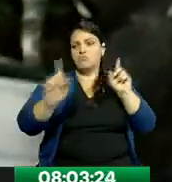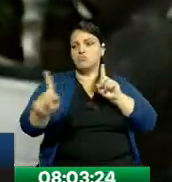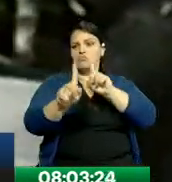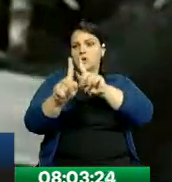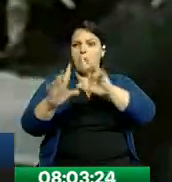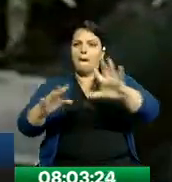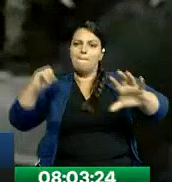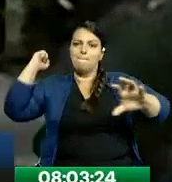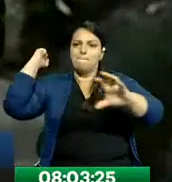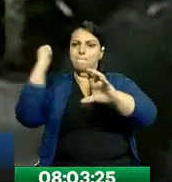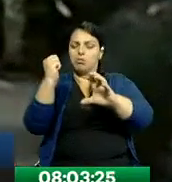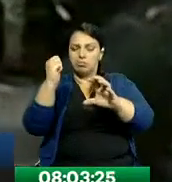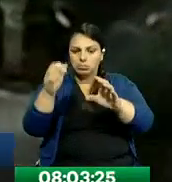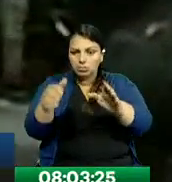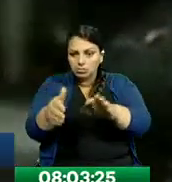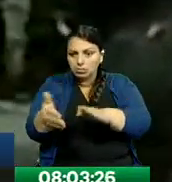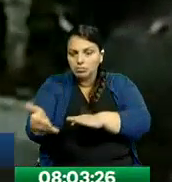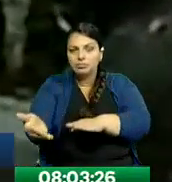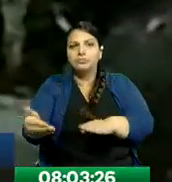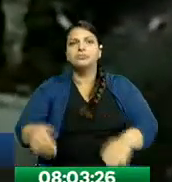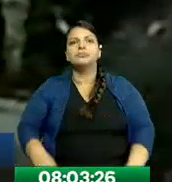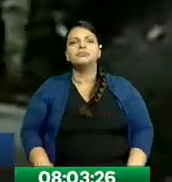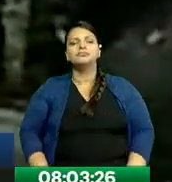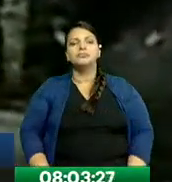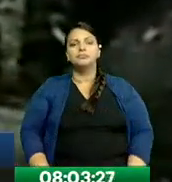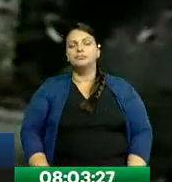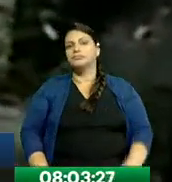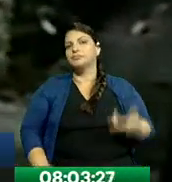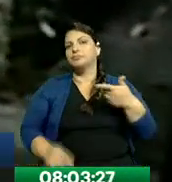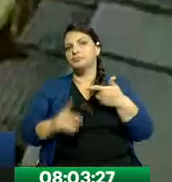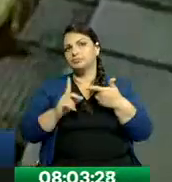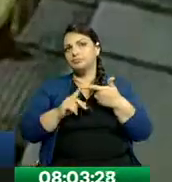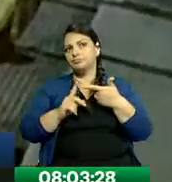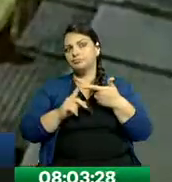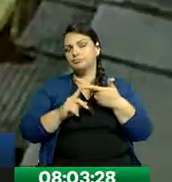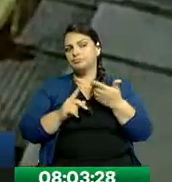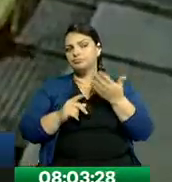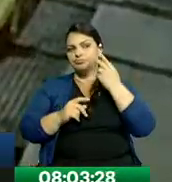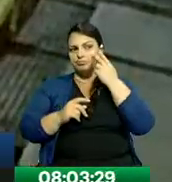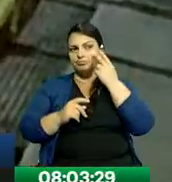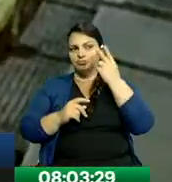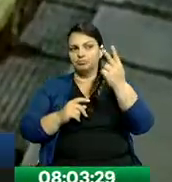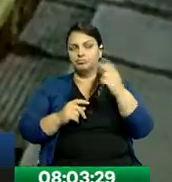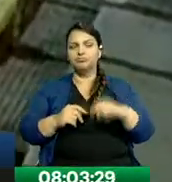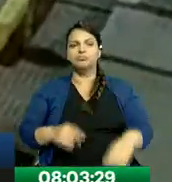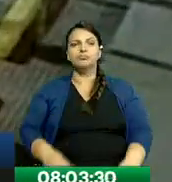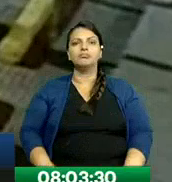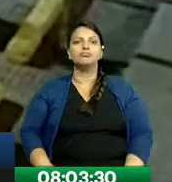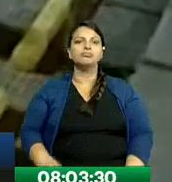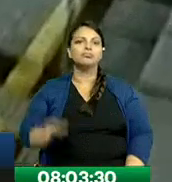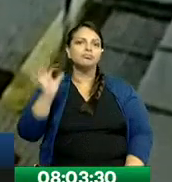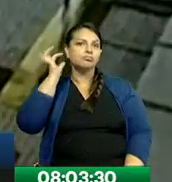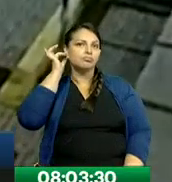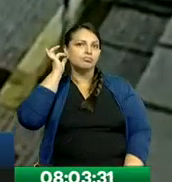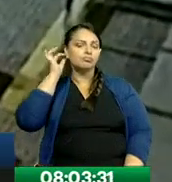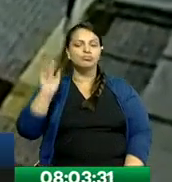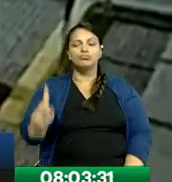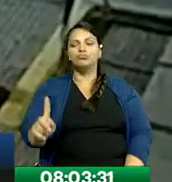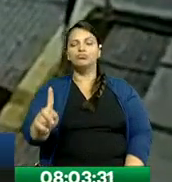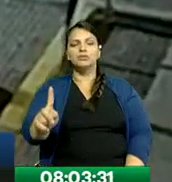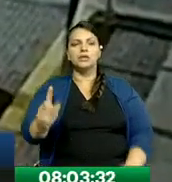Además, video capta el momento cuando un vehículo atropelló a una joven.